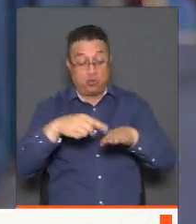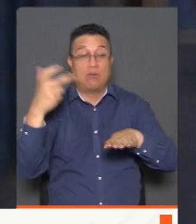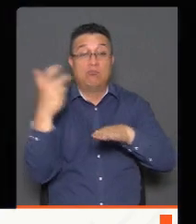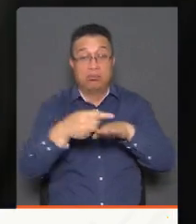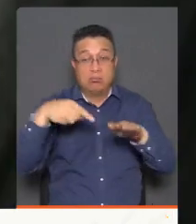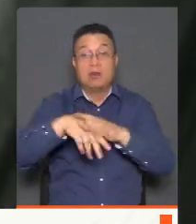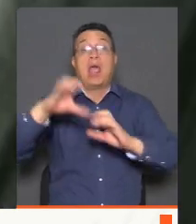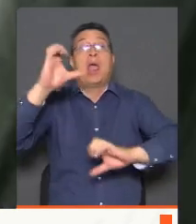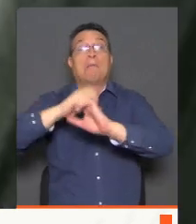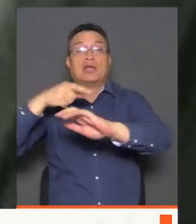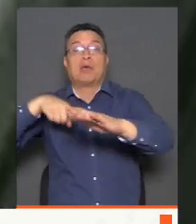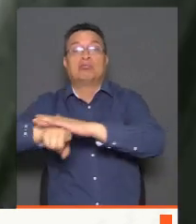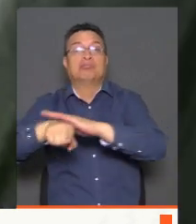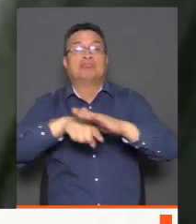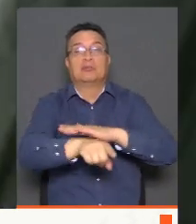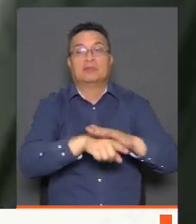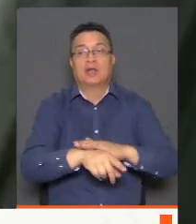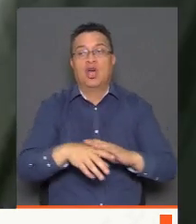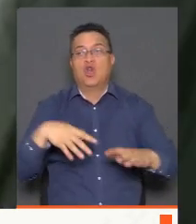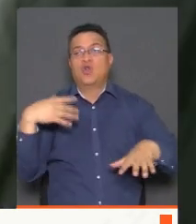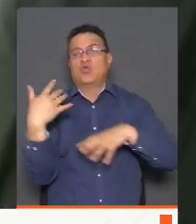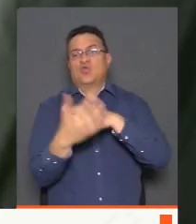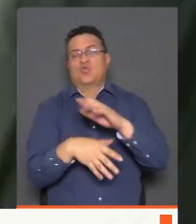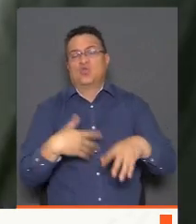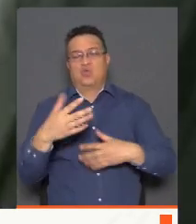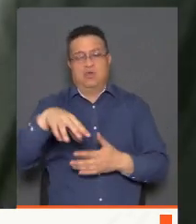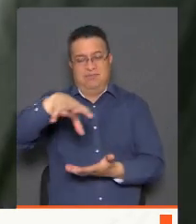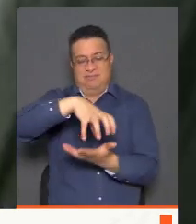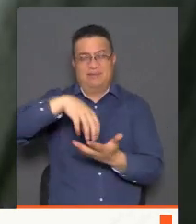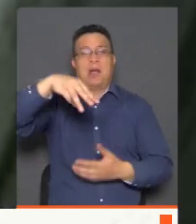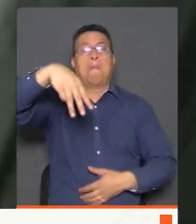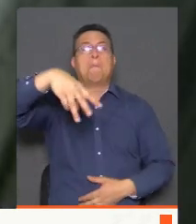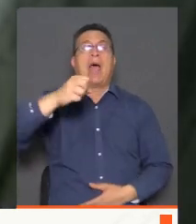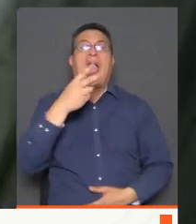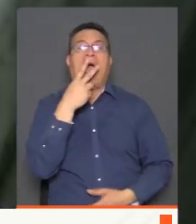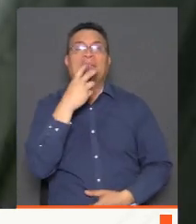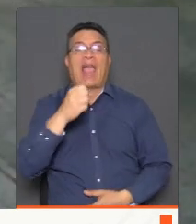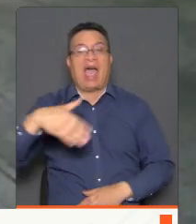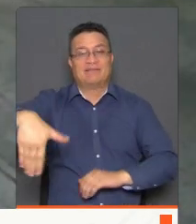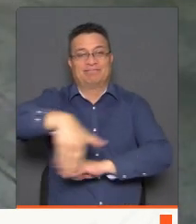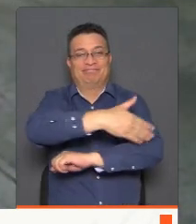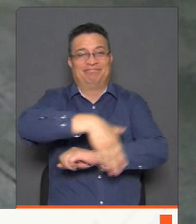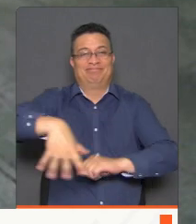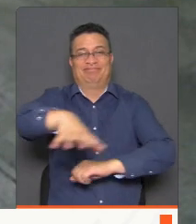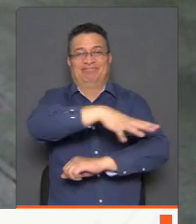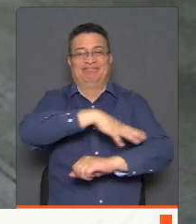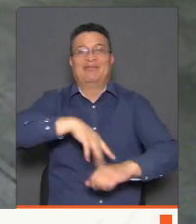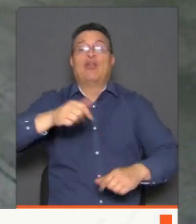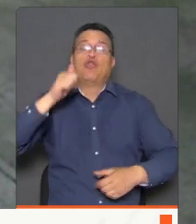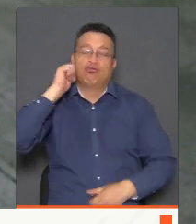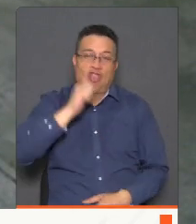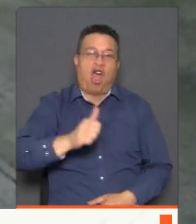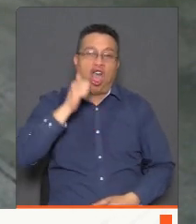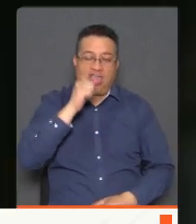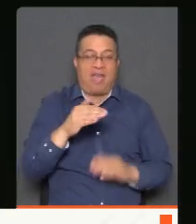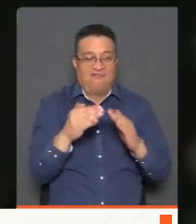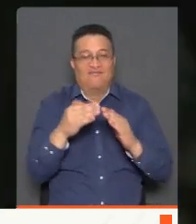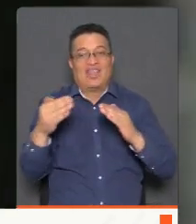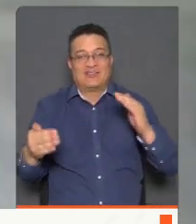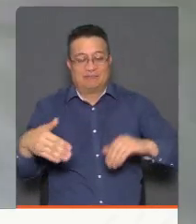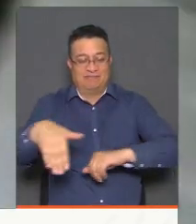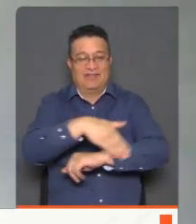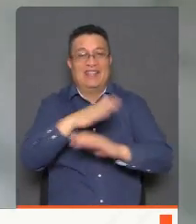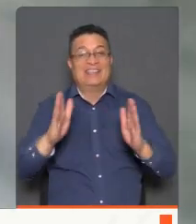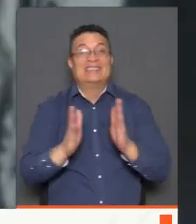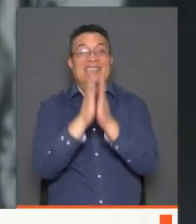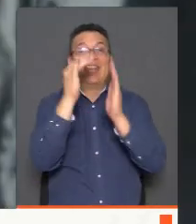empresas. Delincuencia desatada en Barrio Mata. Así califican lo que sufren todos los días los vecinos de calle San Isidro